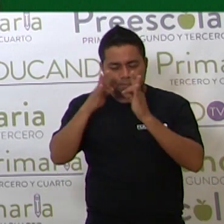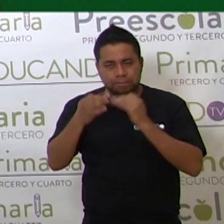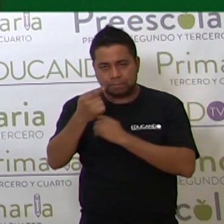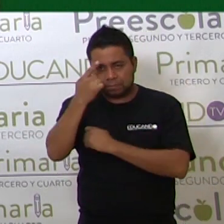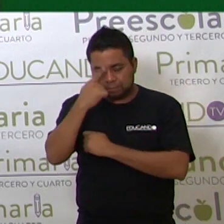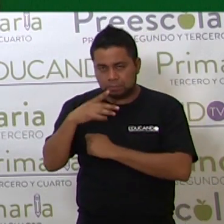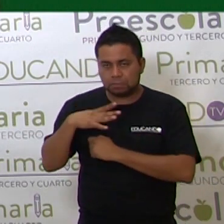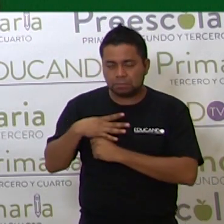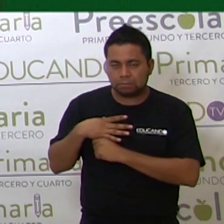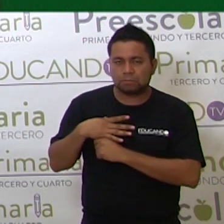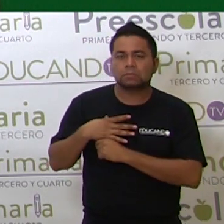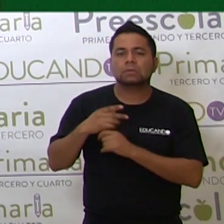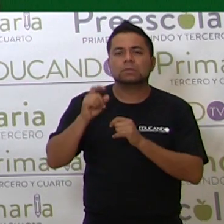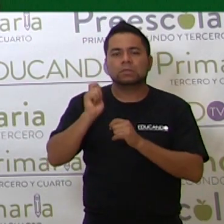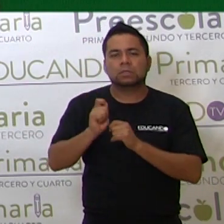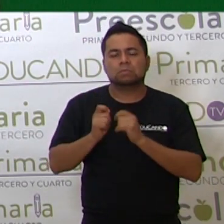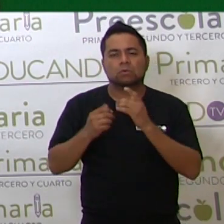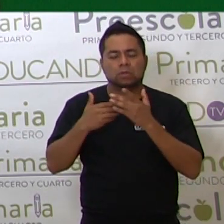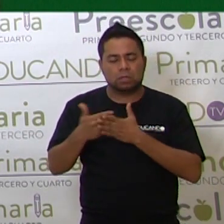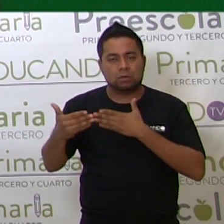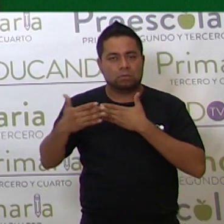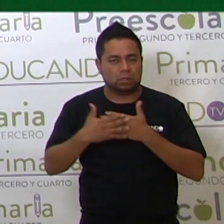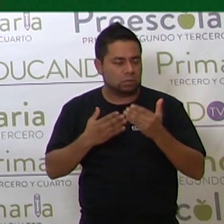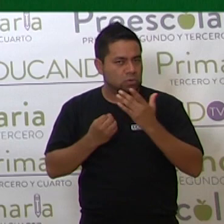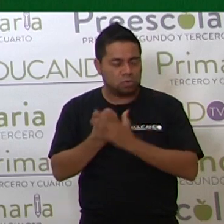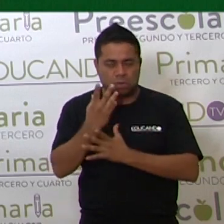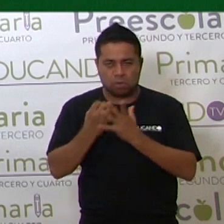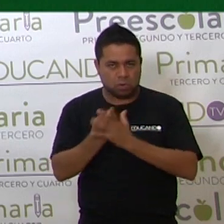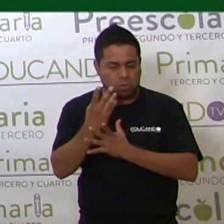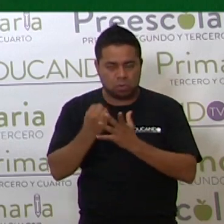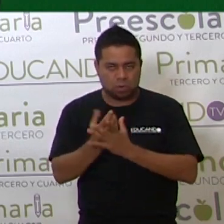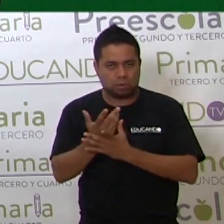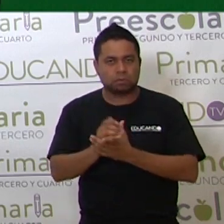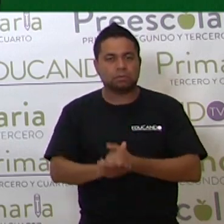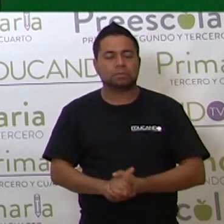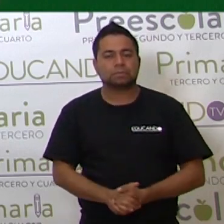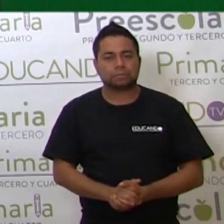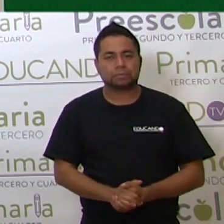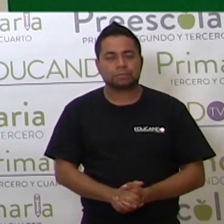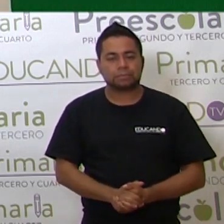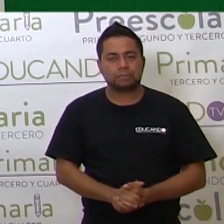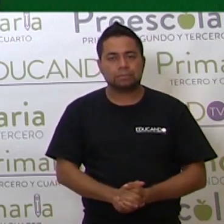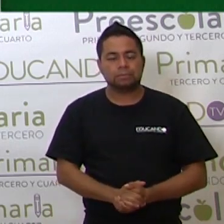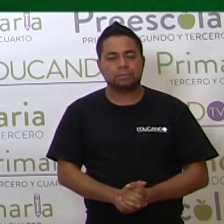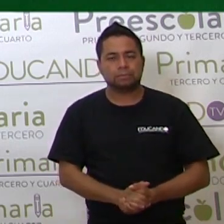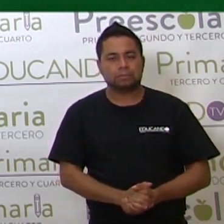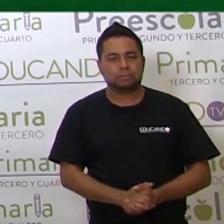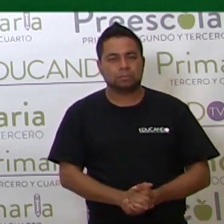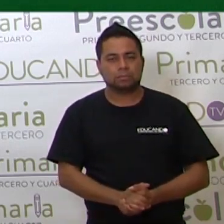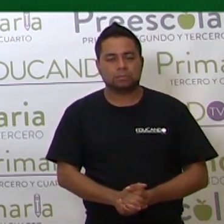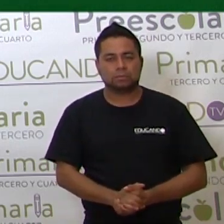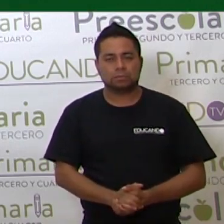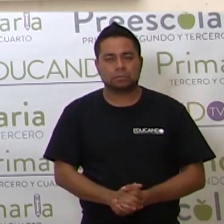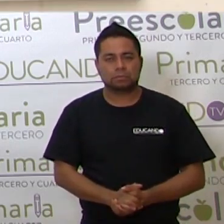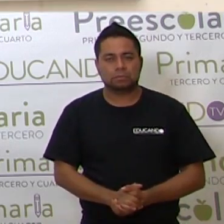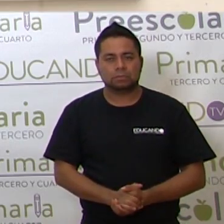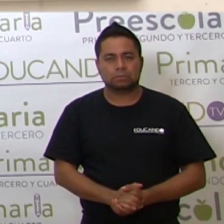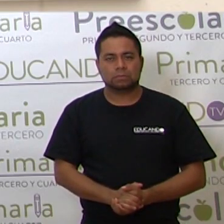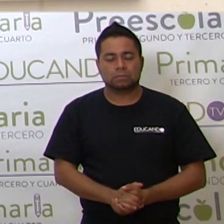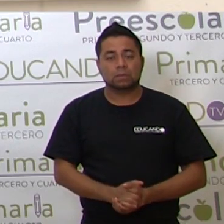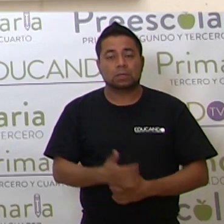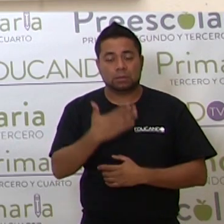están en constante evolución muy bien bueno ahora